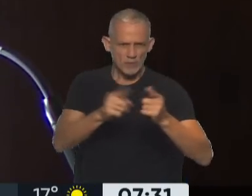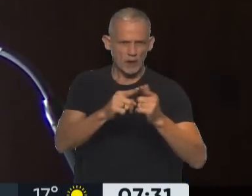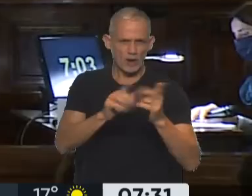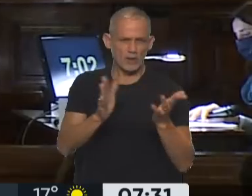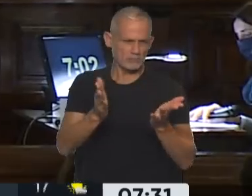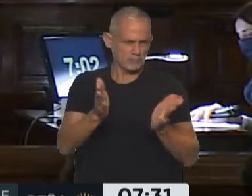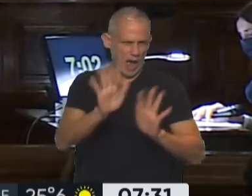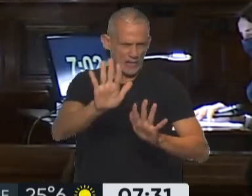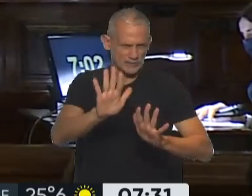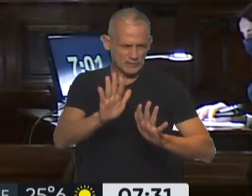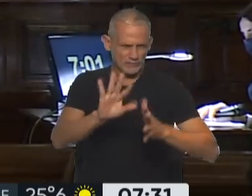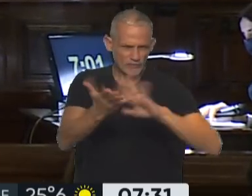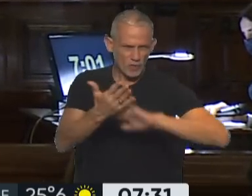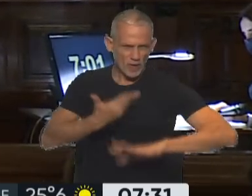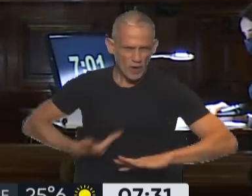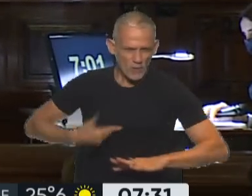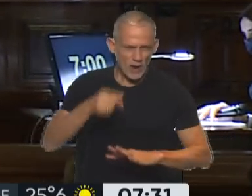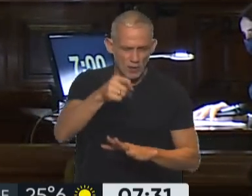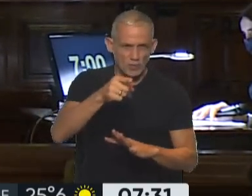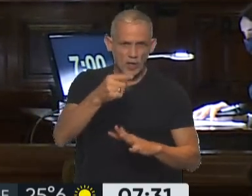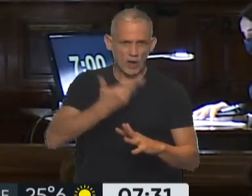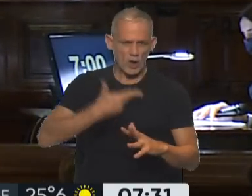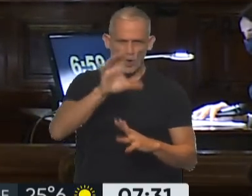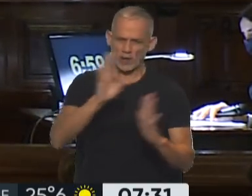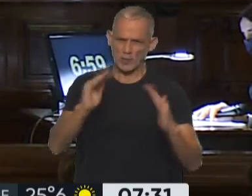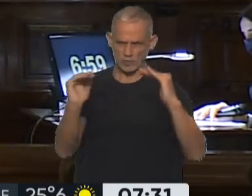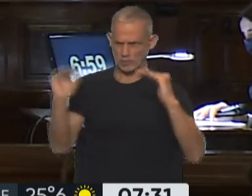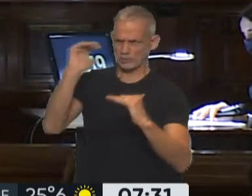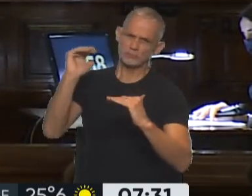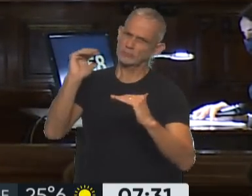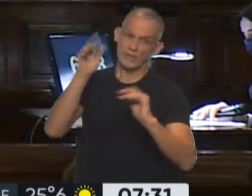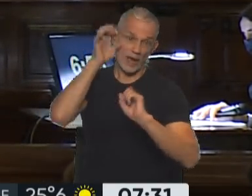arrogue potestades que son de los gobernadores, realmente es un hecho gravísimo.